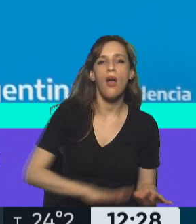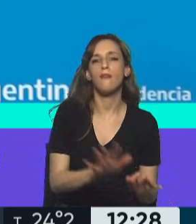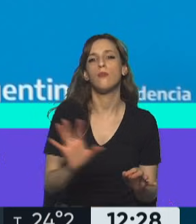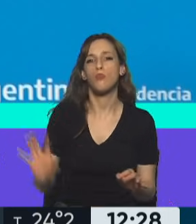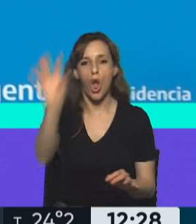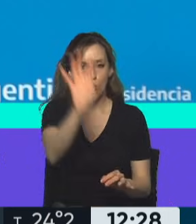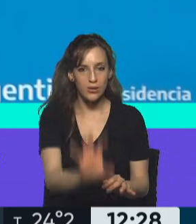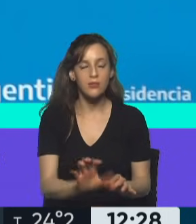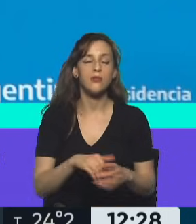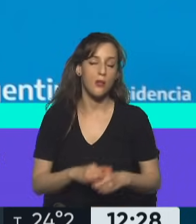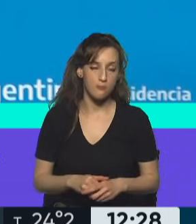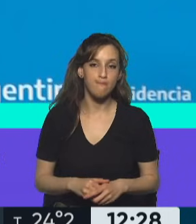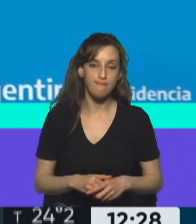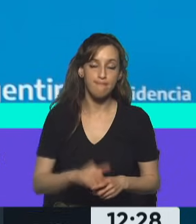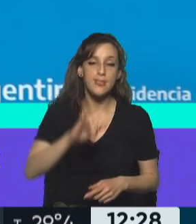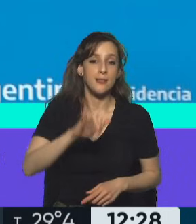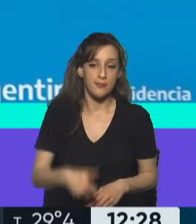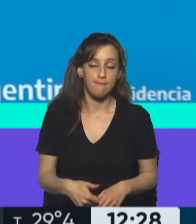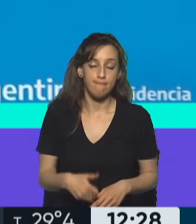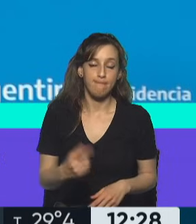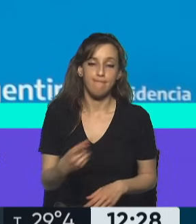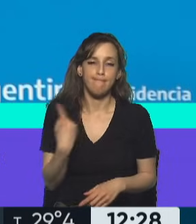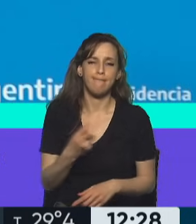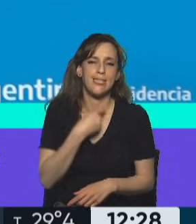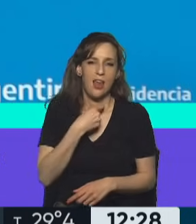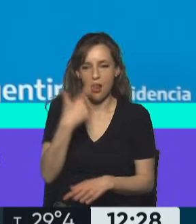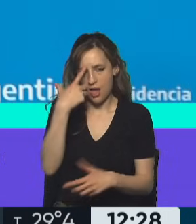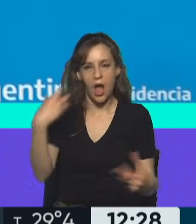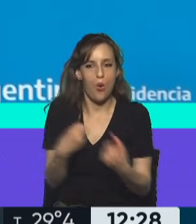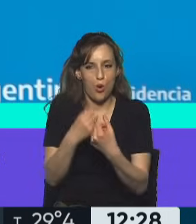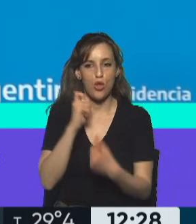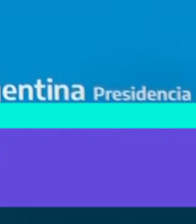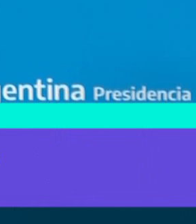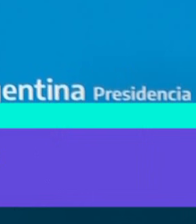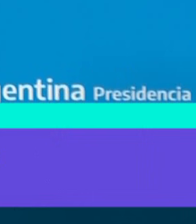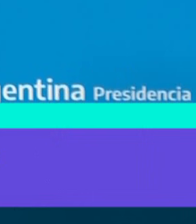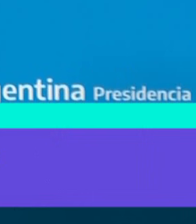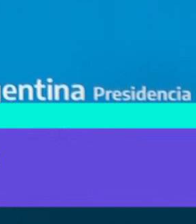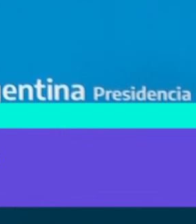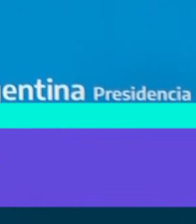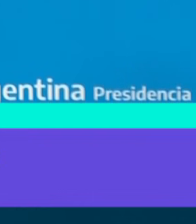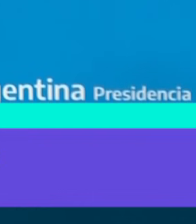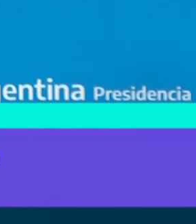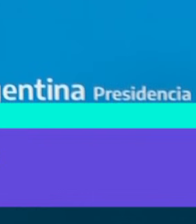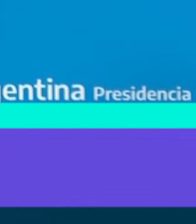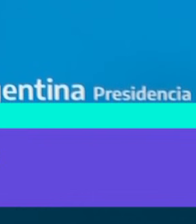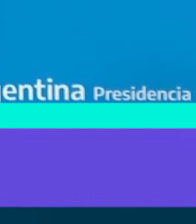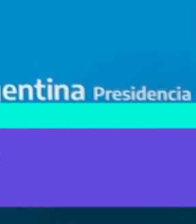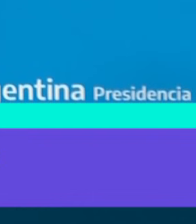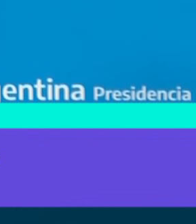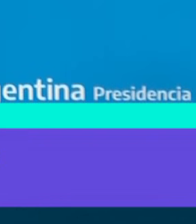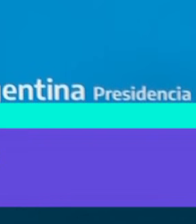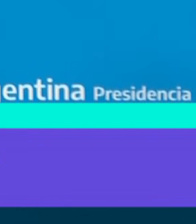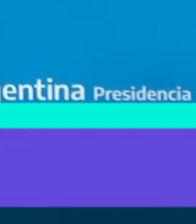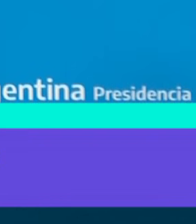adelante todos los acuerdos posibles para tener todas las herramientas del Estado para llevar adelante. Ustedes, no sé si es de público conocimiento,